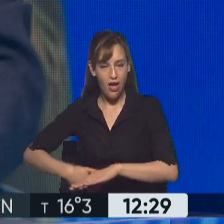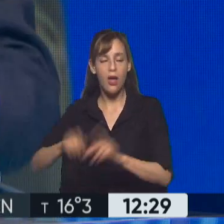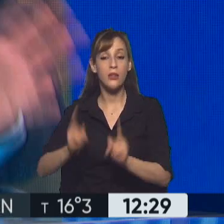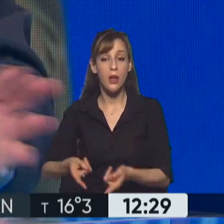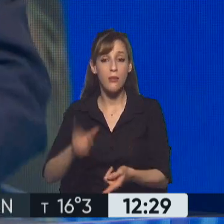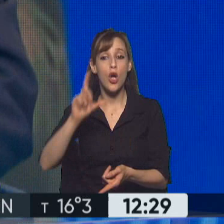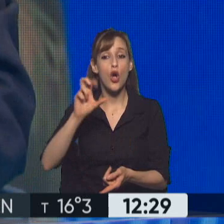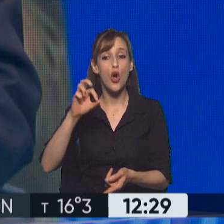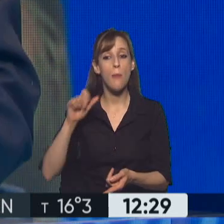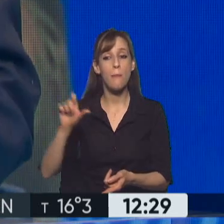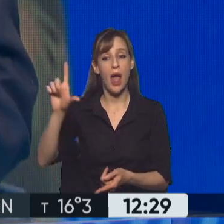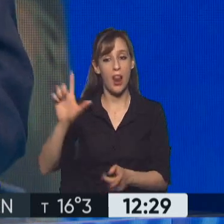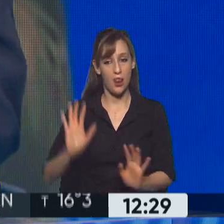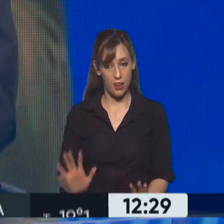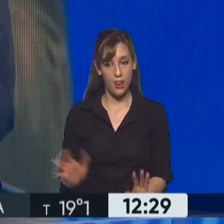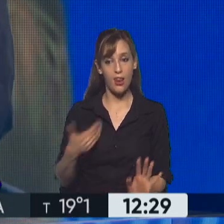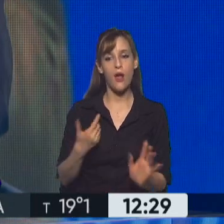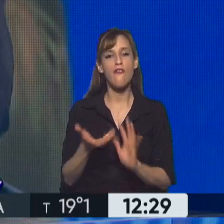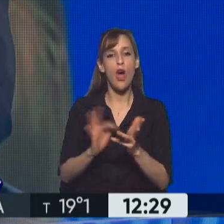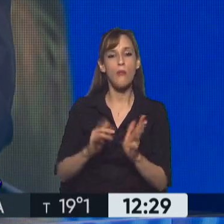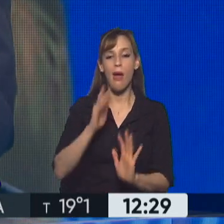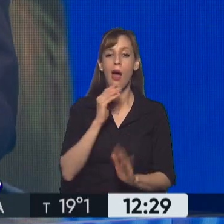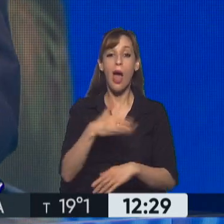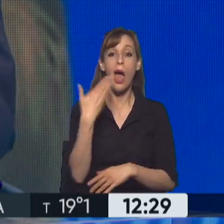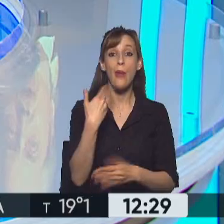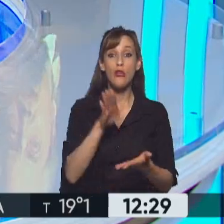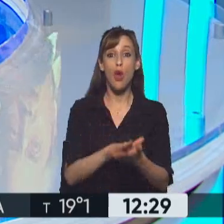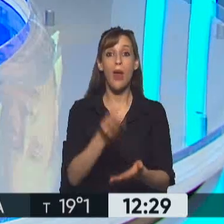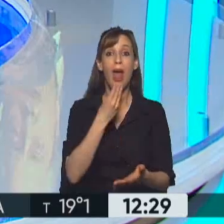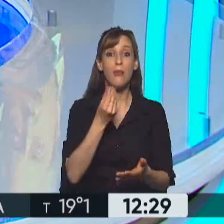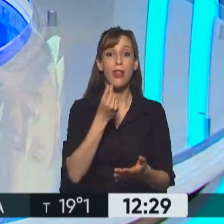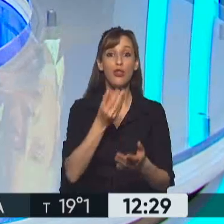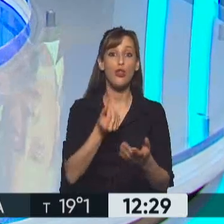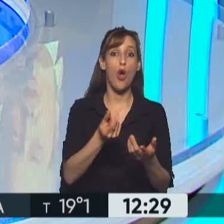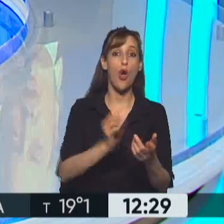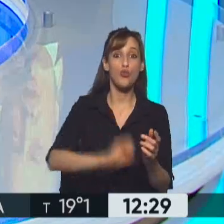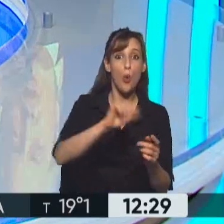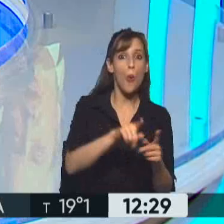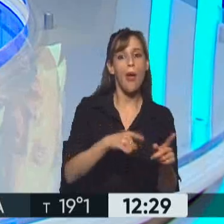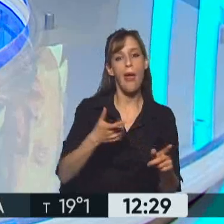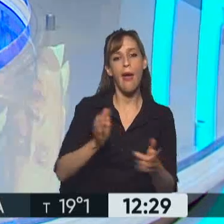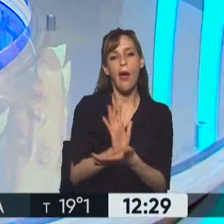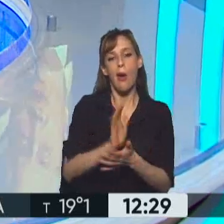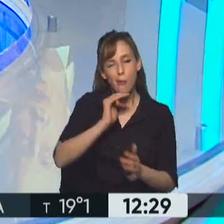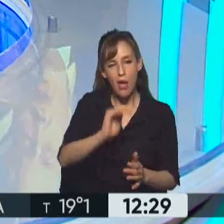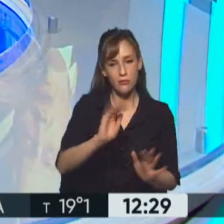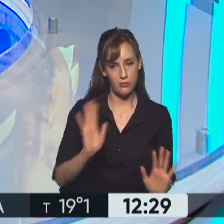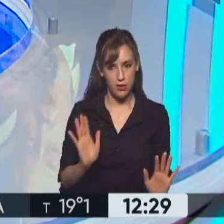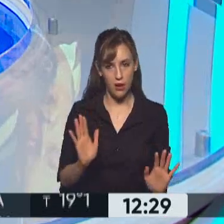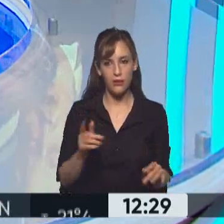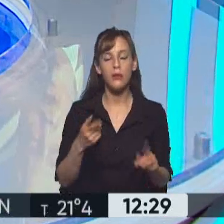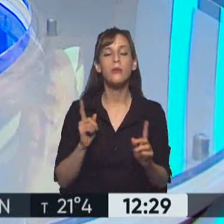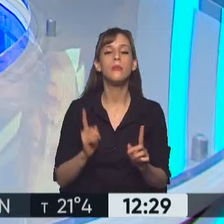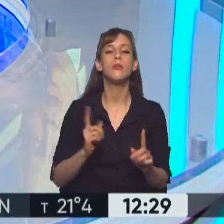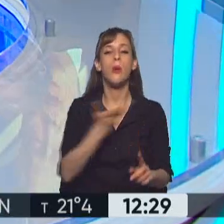Digamos, mensaje también para los industriales de la alimentación. Este es un punto serio en el cual marcó